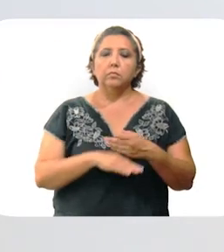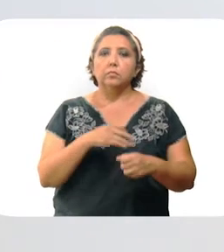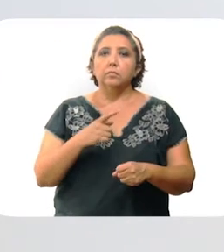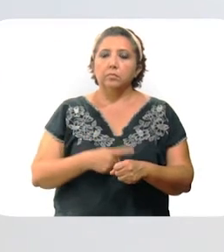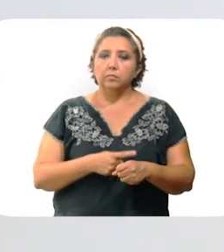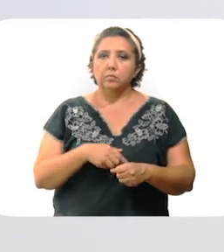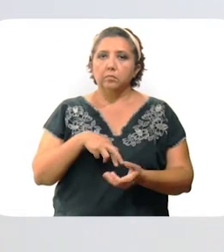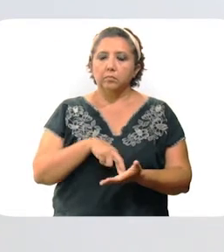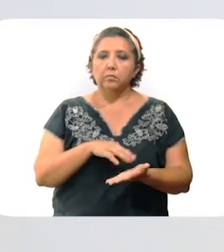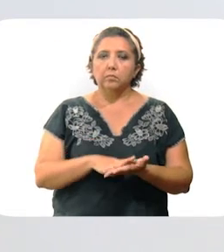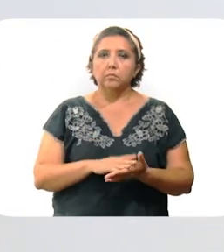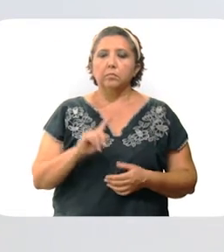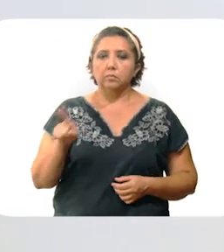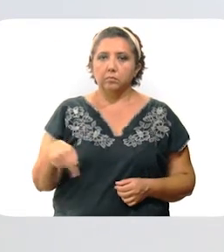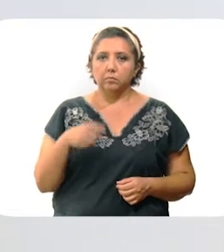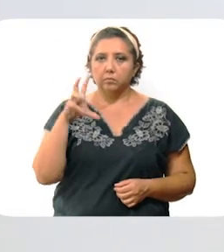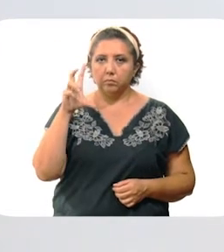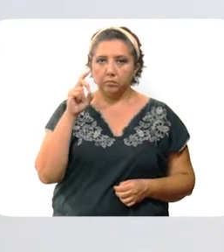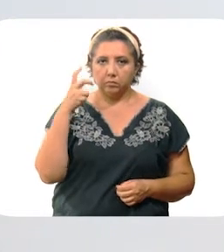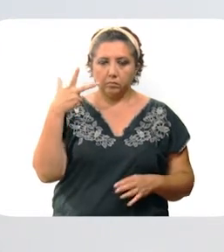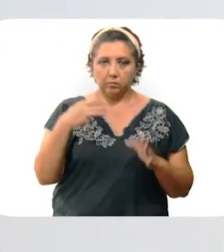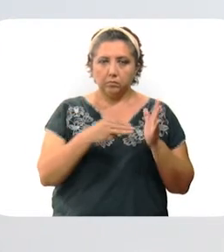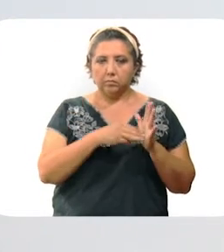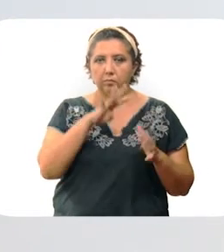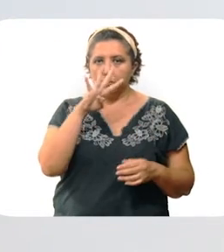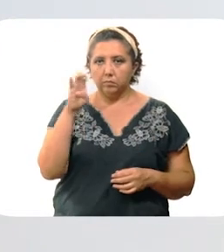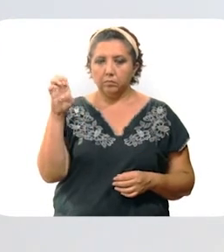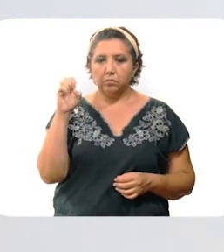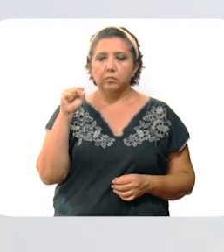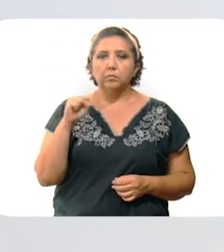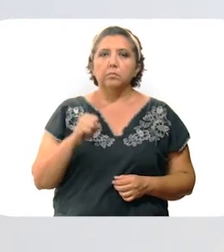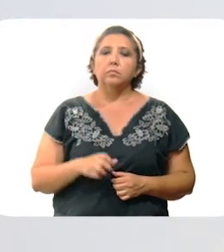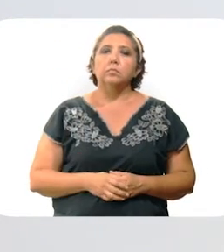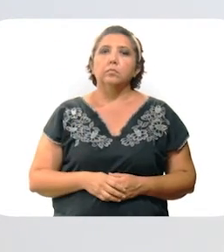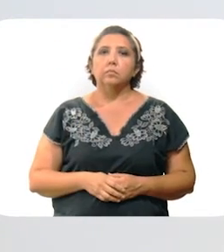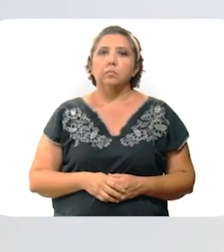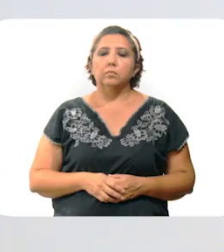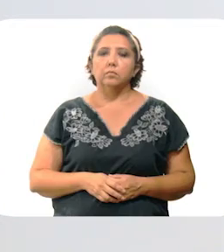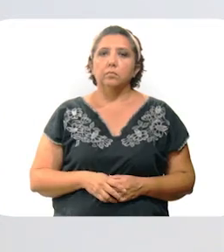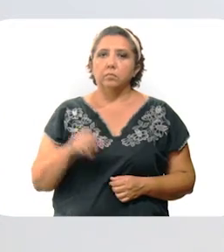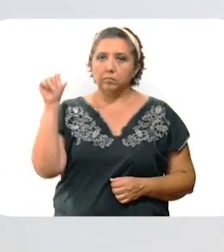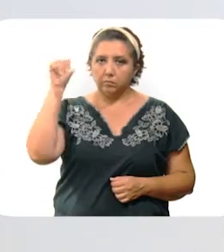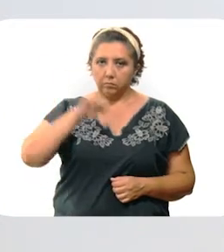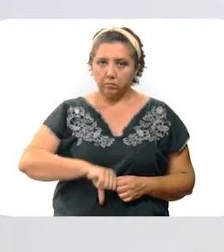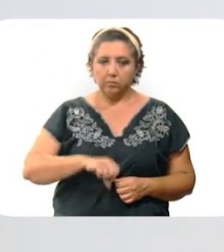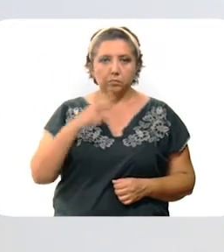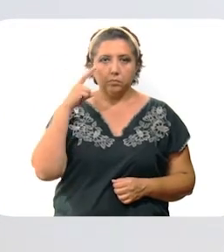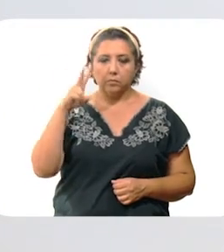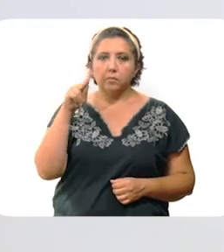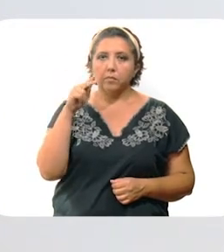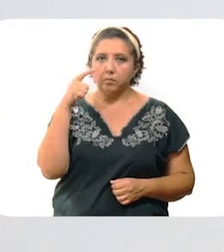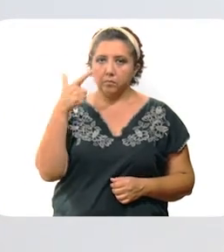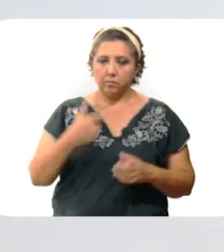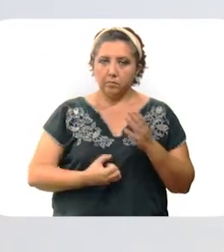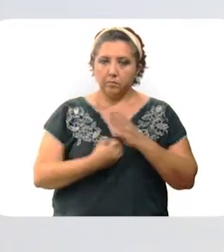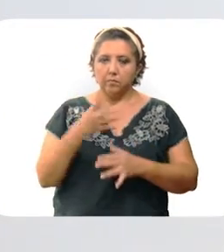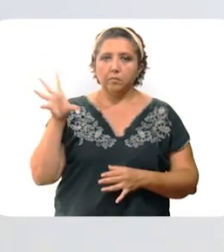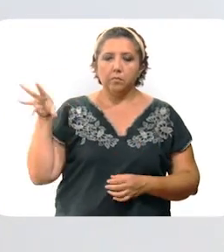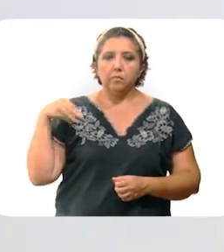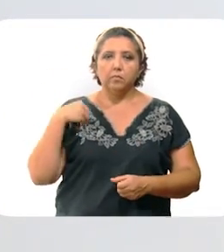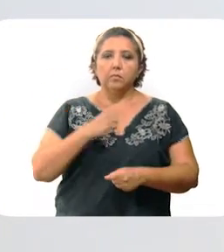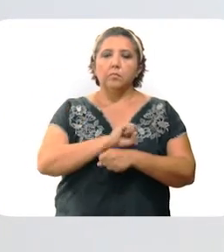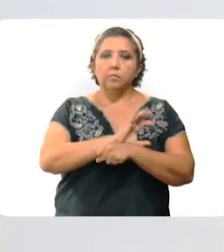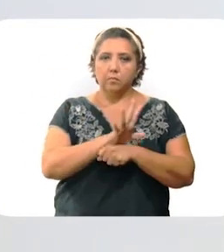del total de contagios registrados, que son 38,460. Hoy se detectaron 87 nuevos